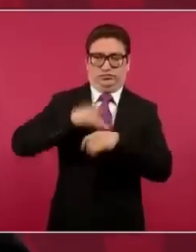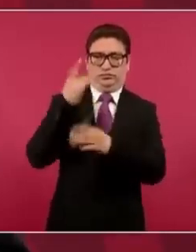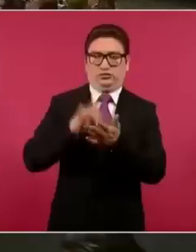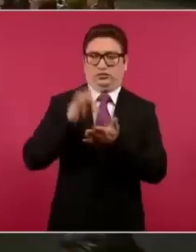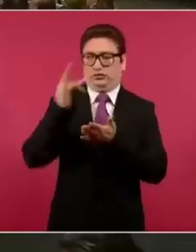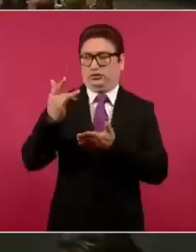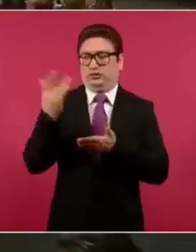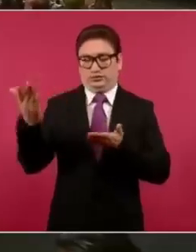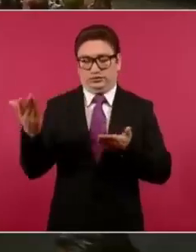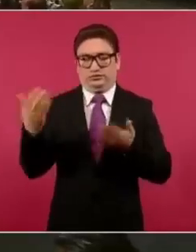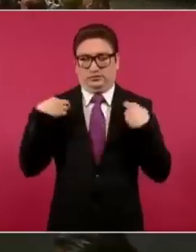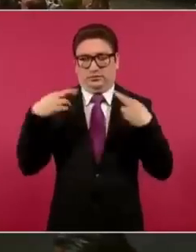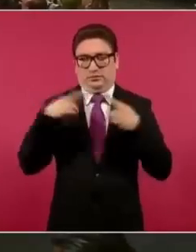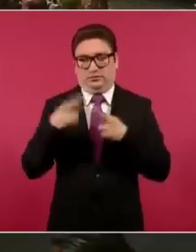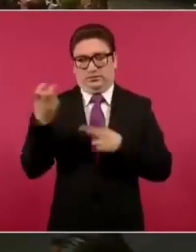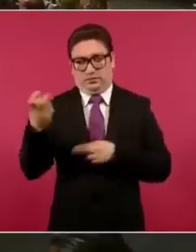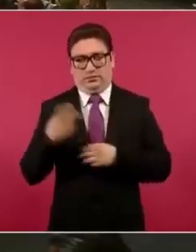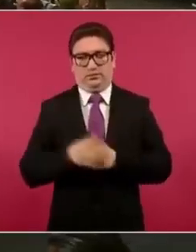para decirlo así,